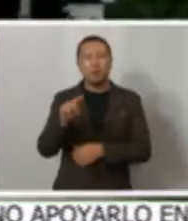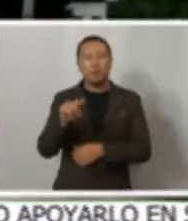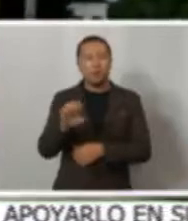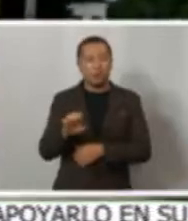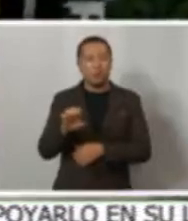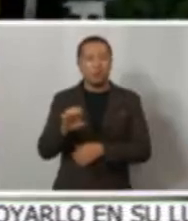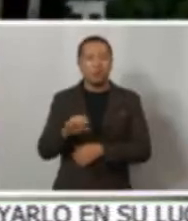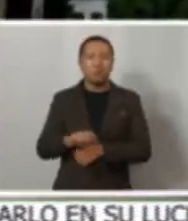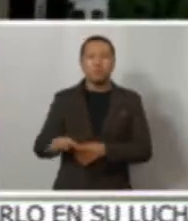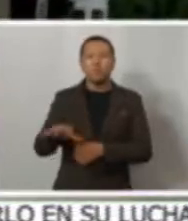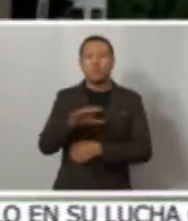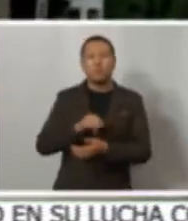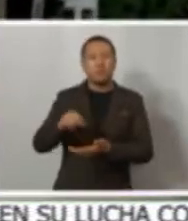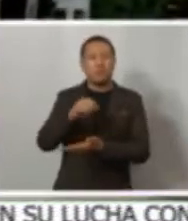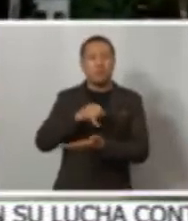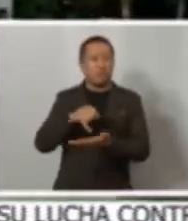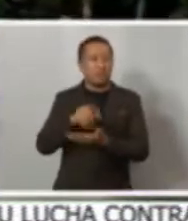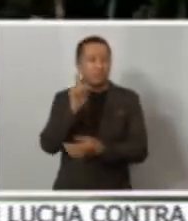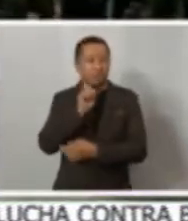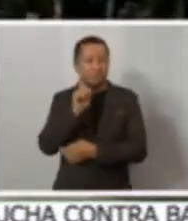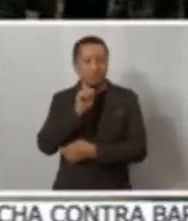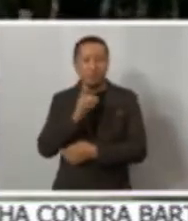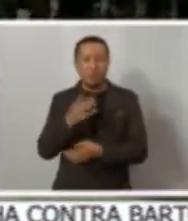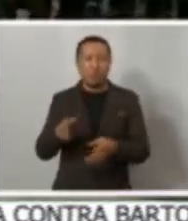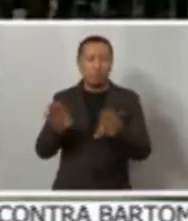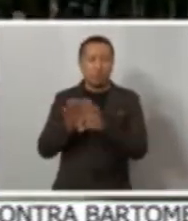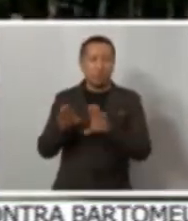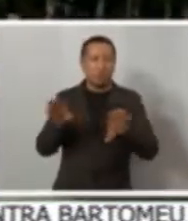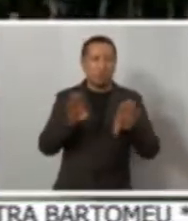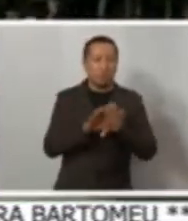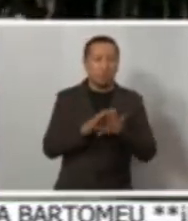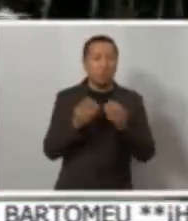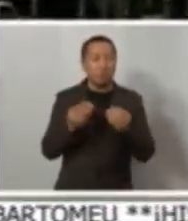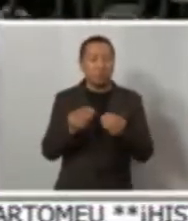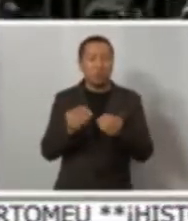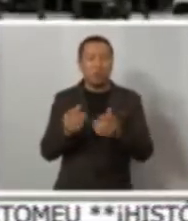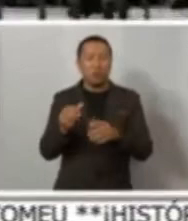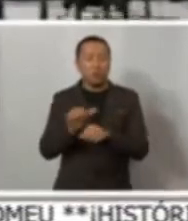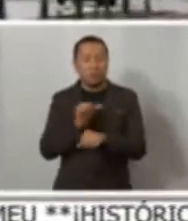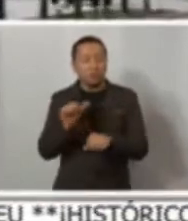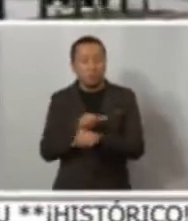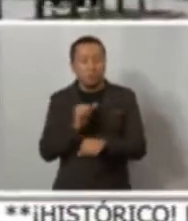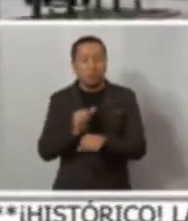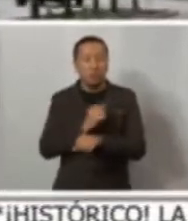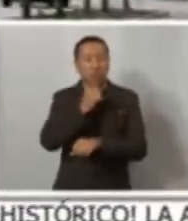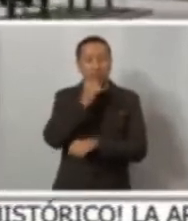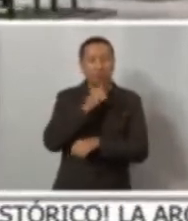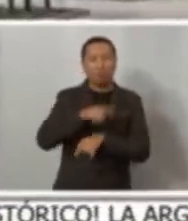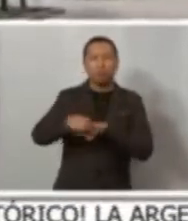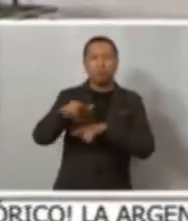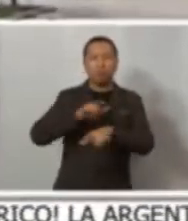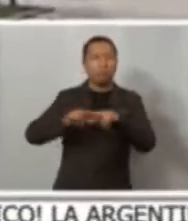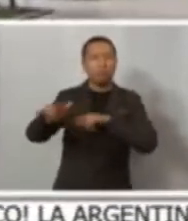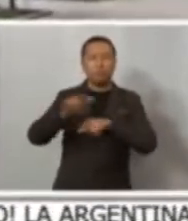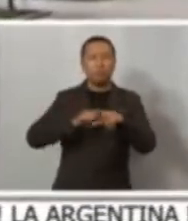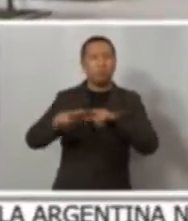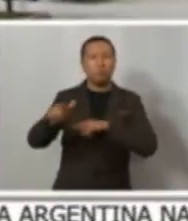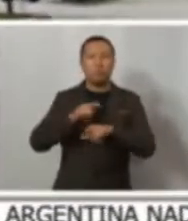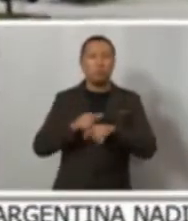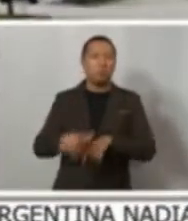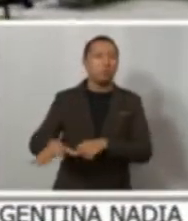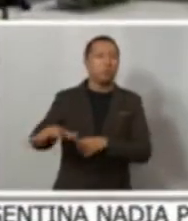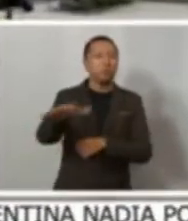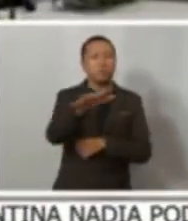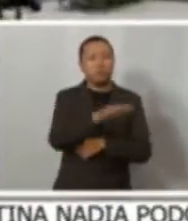evento, que fue realizado a puerta cerrada, varias unidades salieron de la 10ª Brigada de Policía Militar para continuar con las